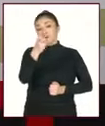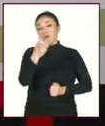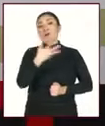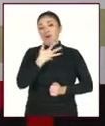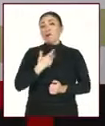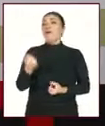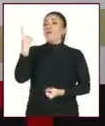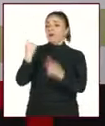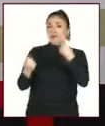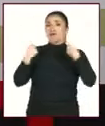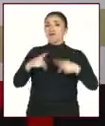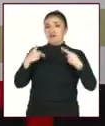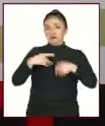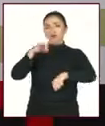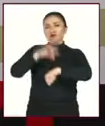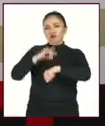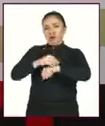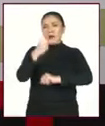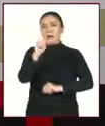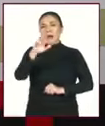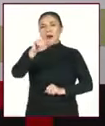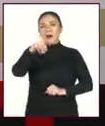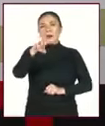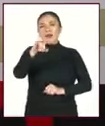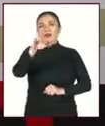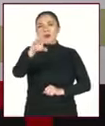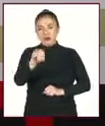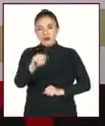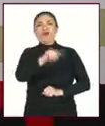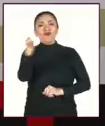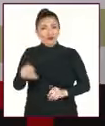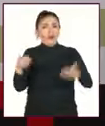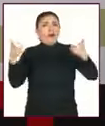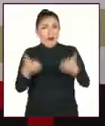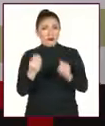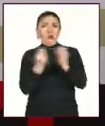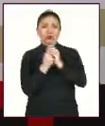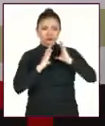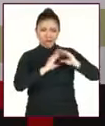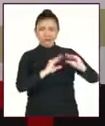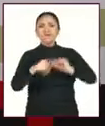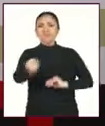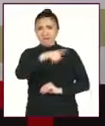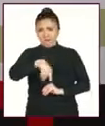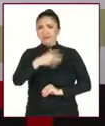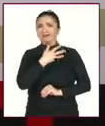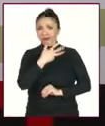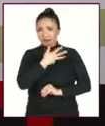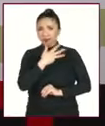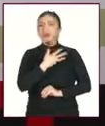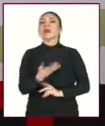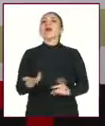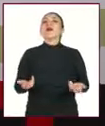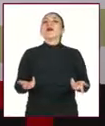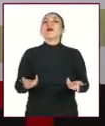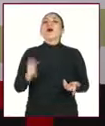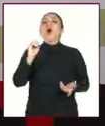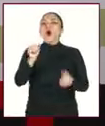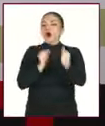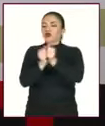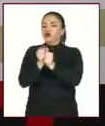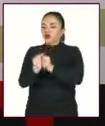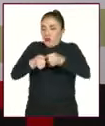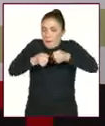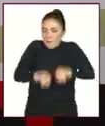personal de paramédicos que son los que hacen este tipo de capacitaciones. Hay